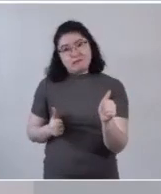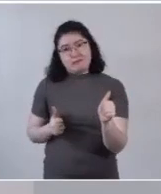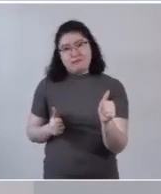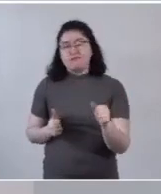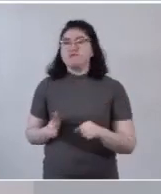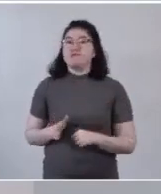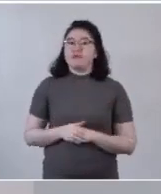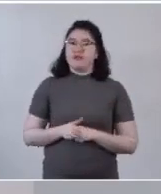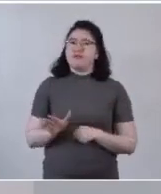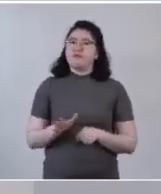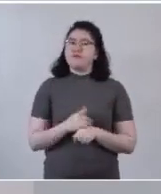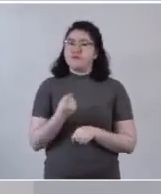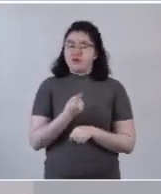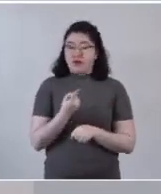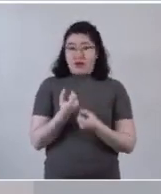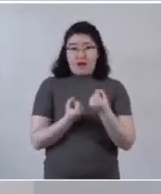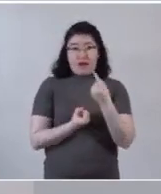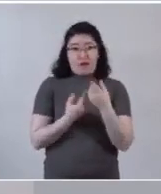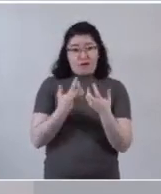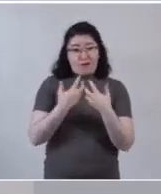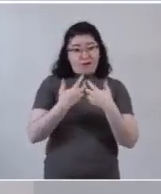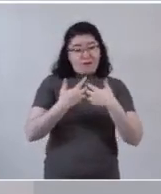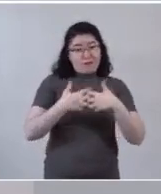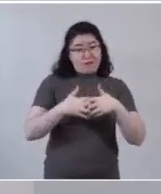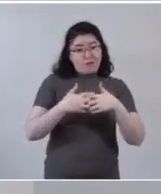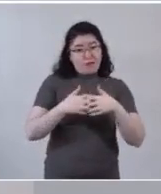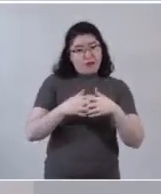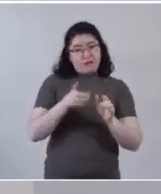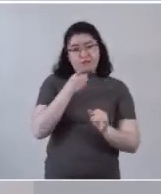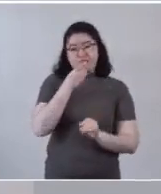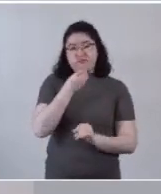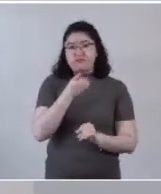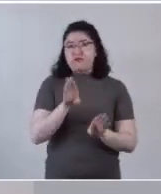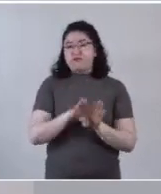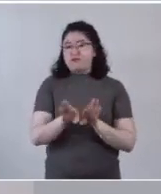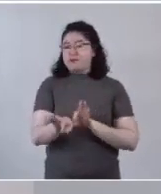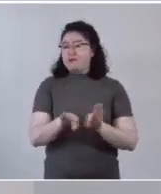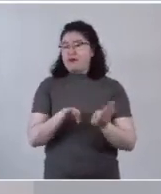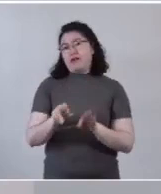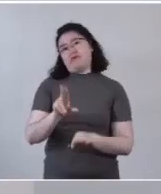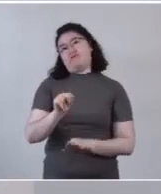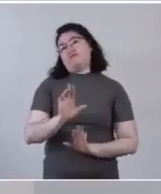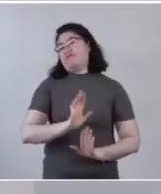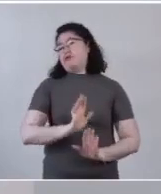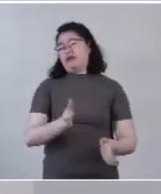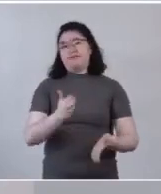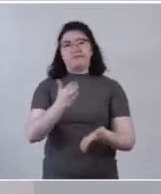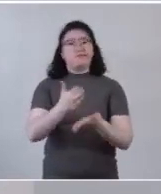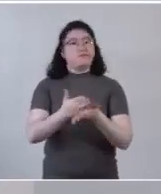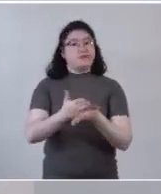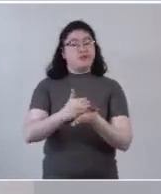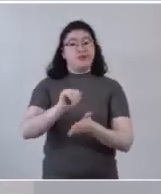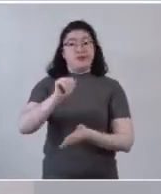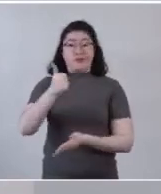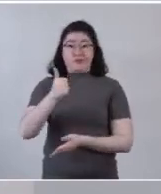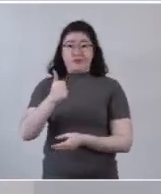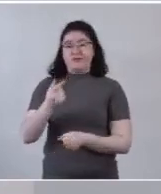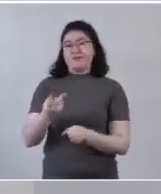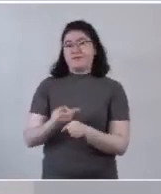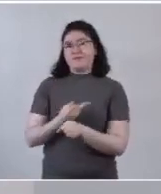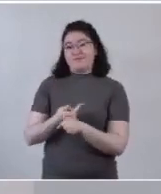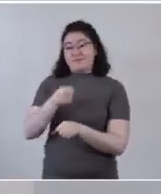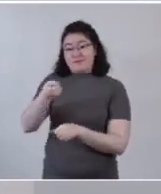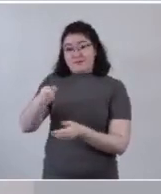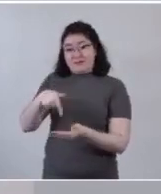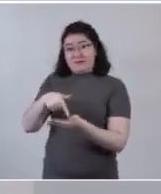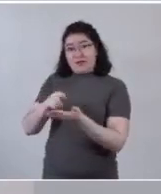una parte es porque hay empresas que han querido dejar de trabajar y la otra es que particular en